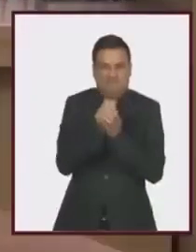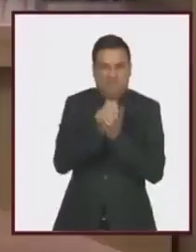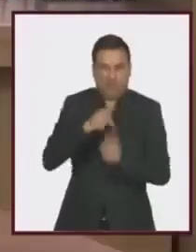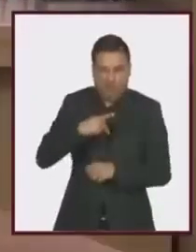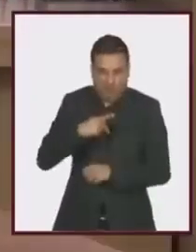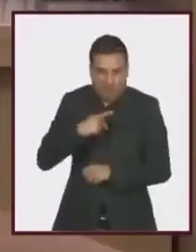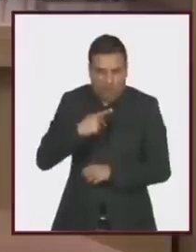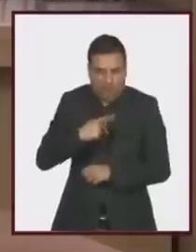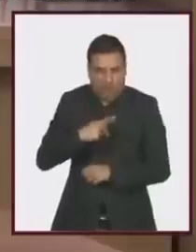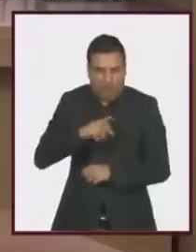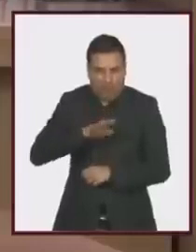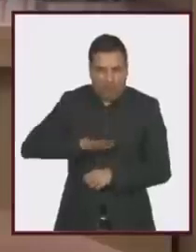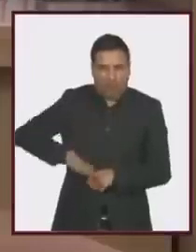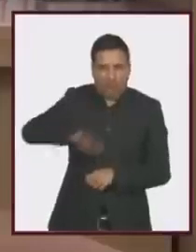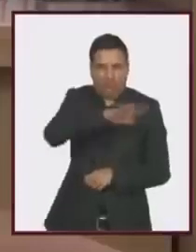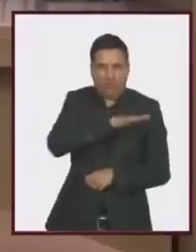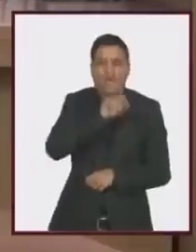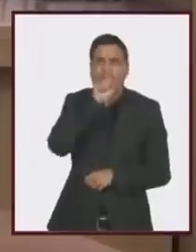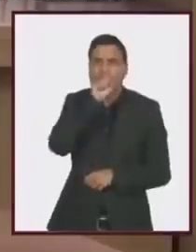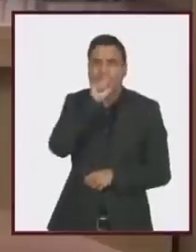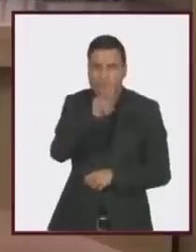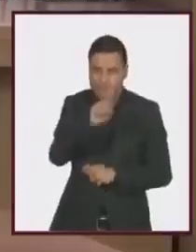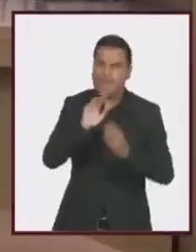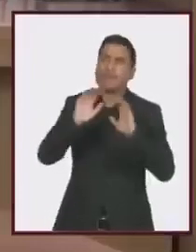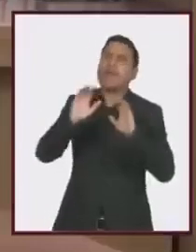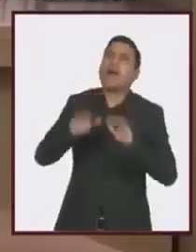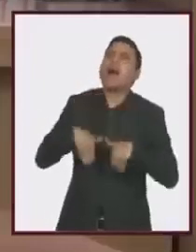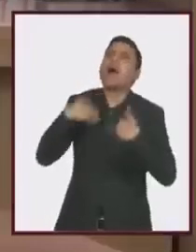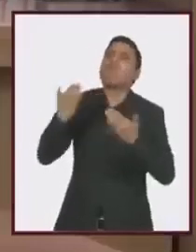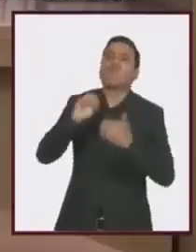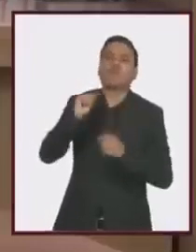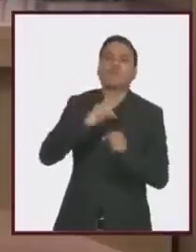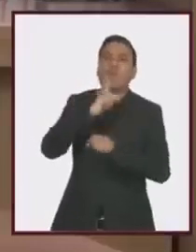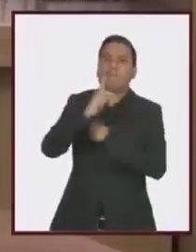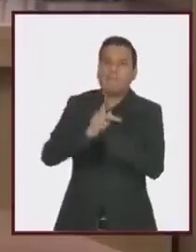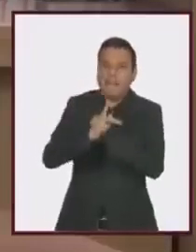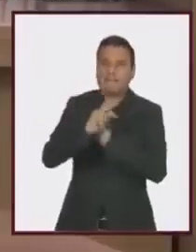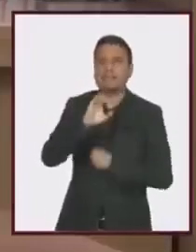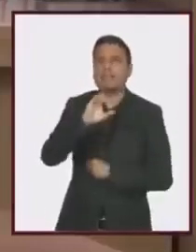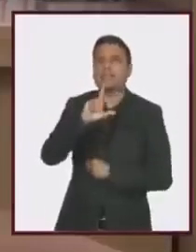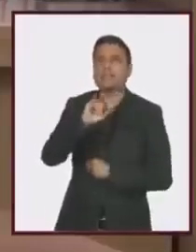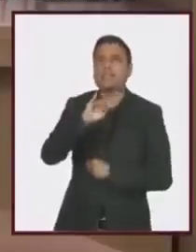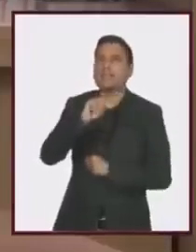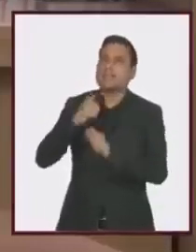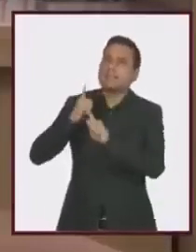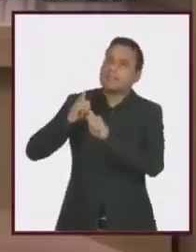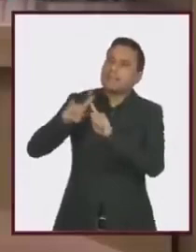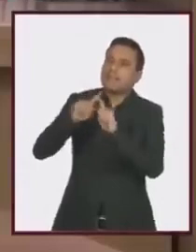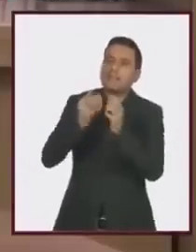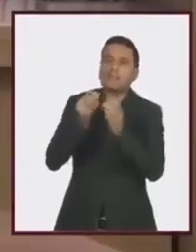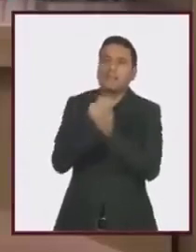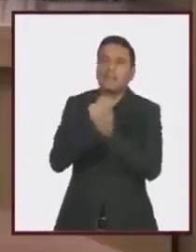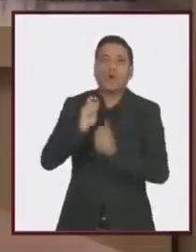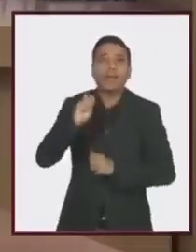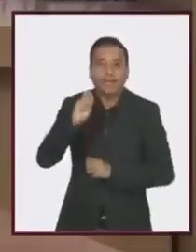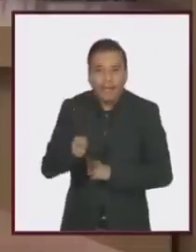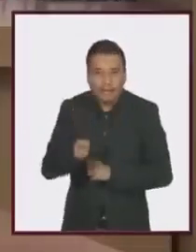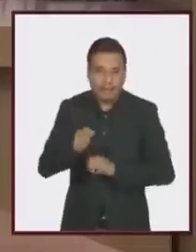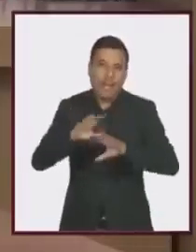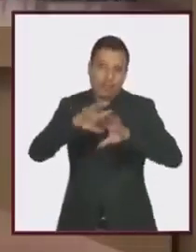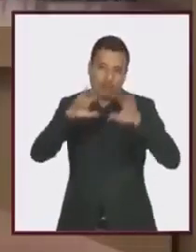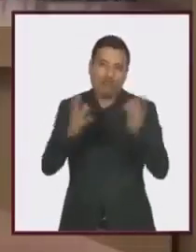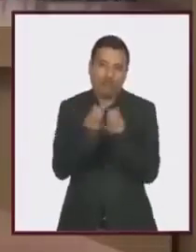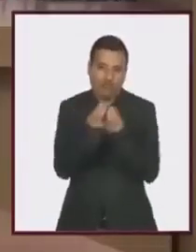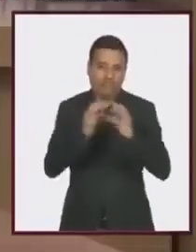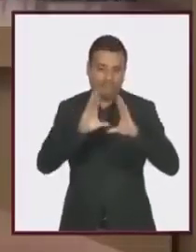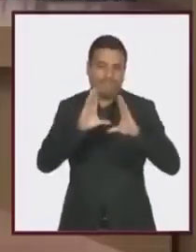mundo, pero que hay que también contextualizarlo en el tipo de clima que de manera específica se está